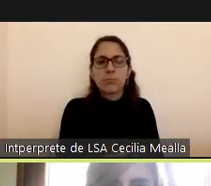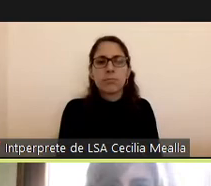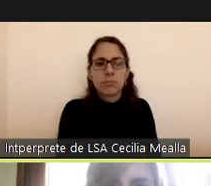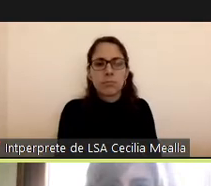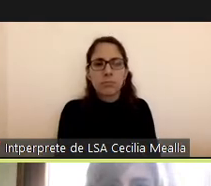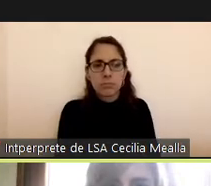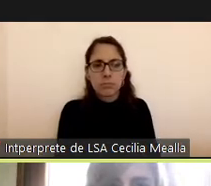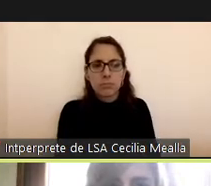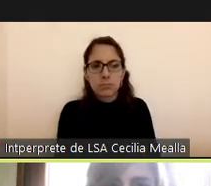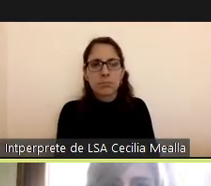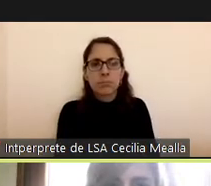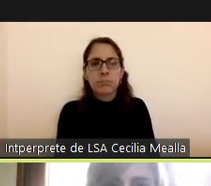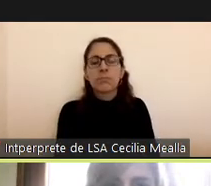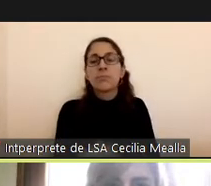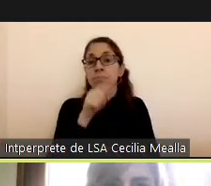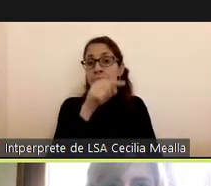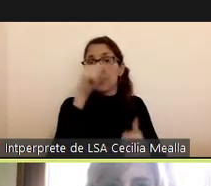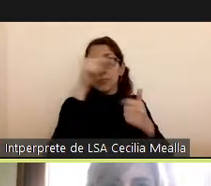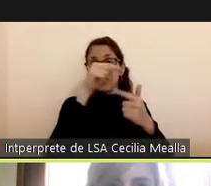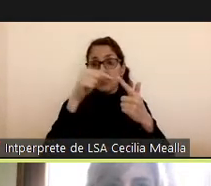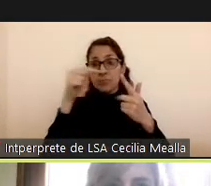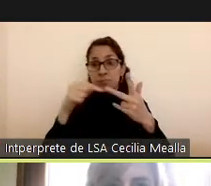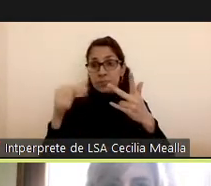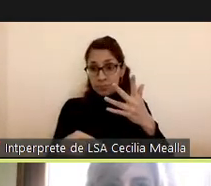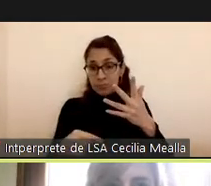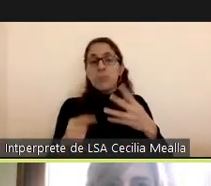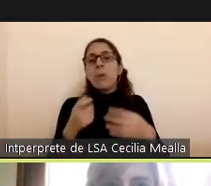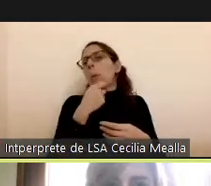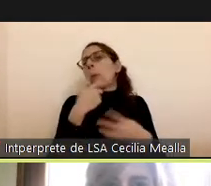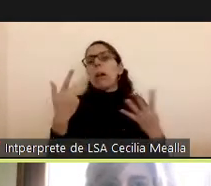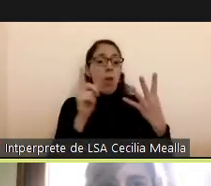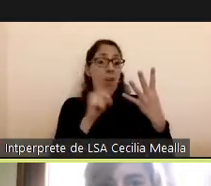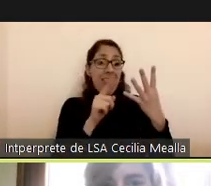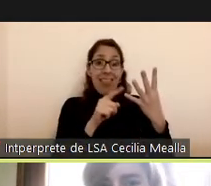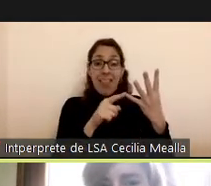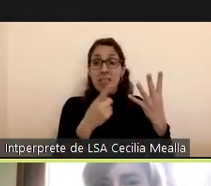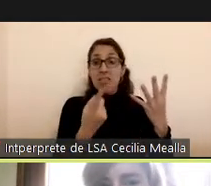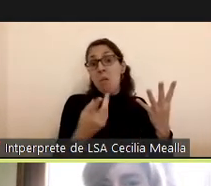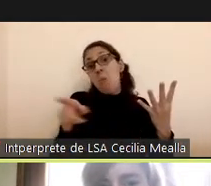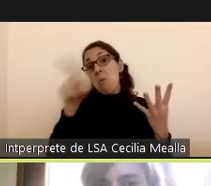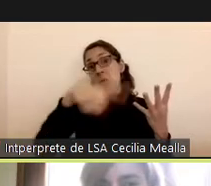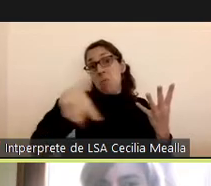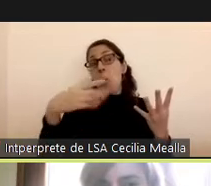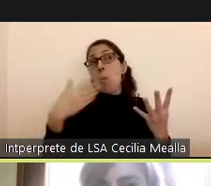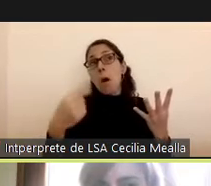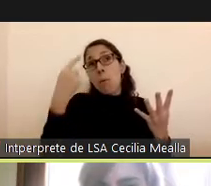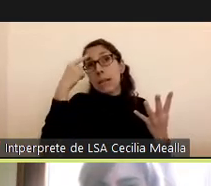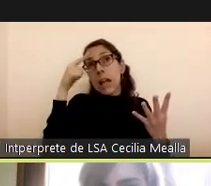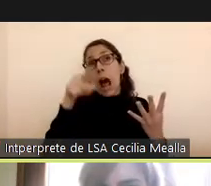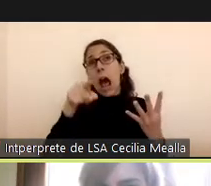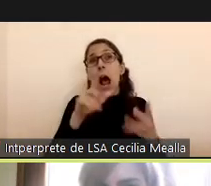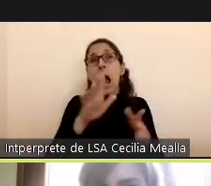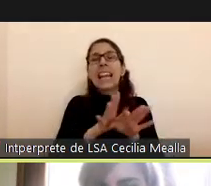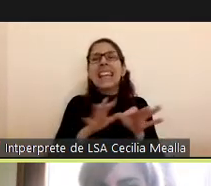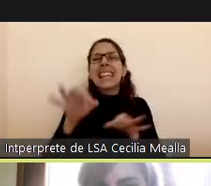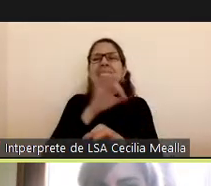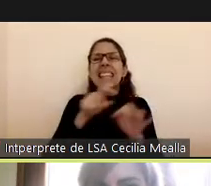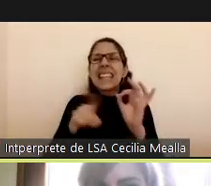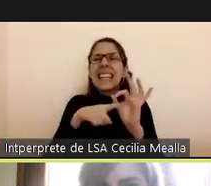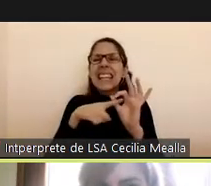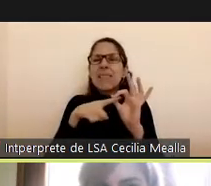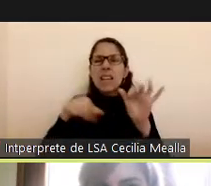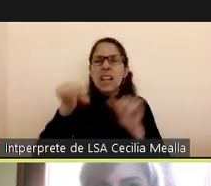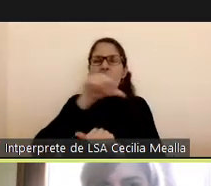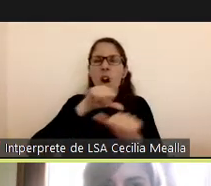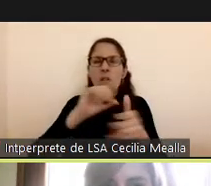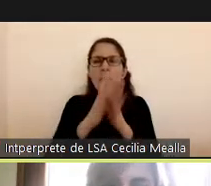Bien, bueno, de todo esto van a poner, por ejemplo, en las inclusiones puede haber distintos tipos de composiciones dentro de esas